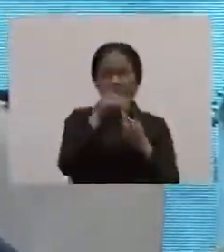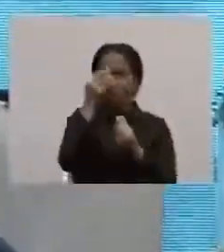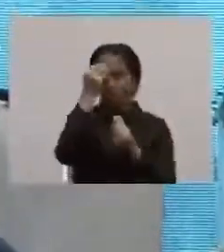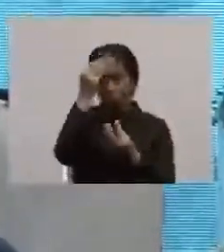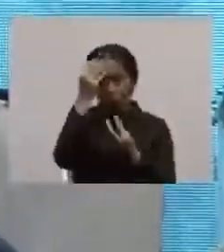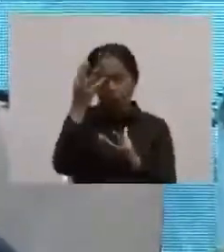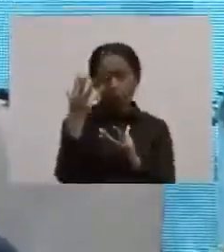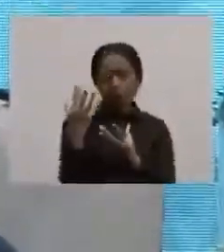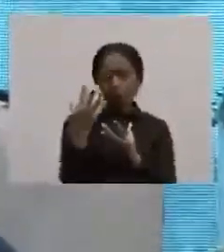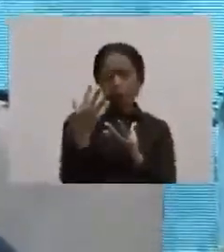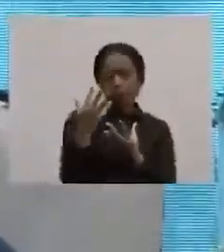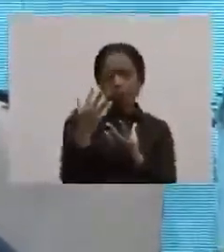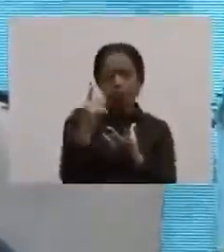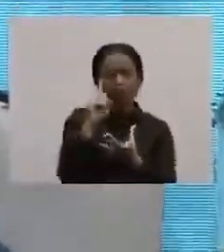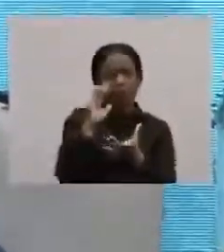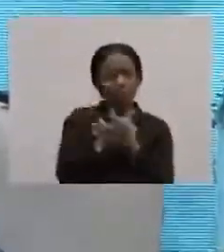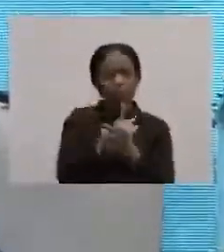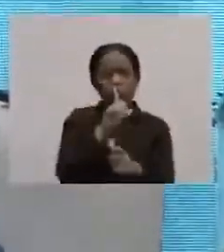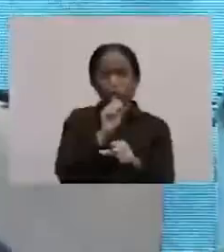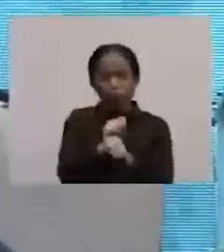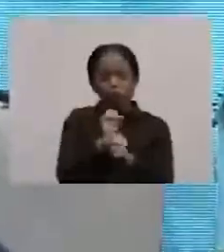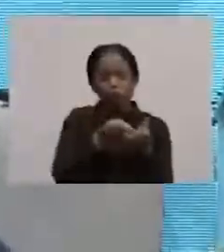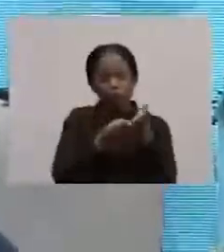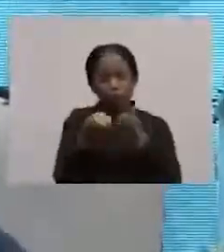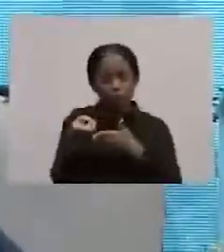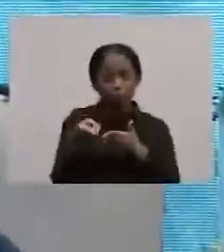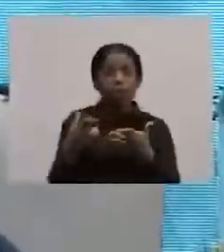informaciones creíbles. Por lo tanto,